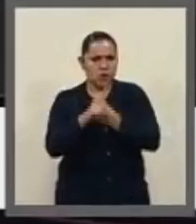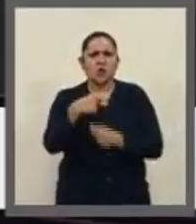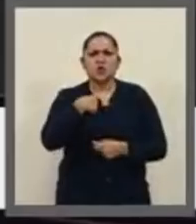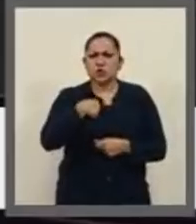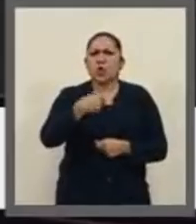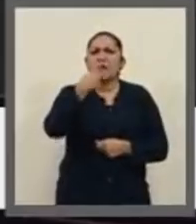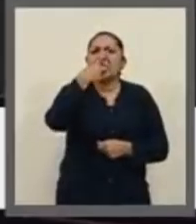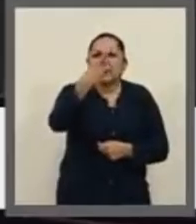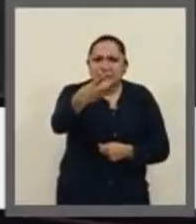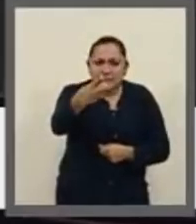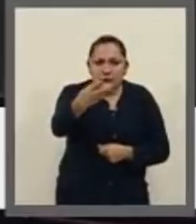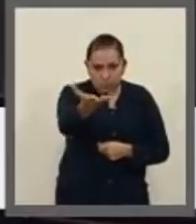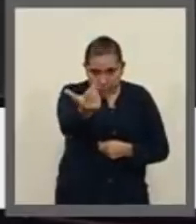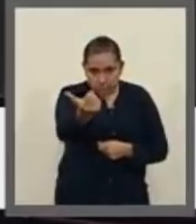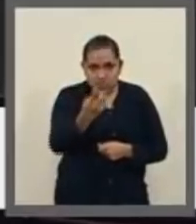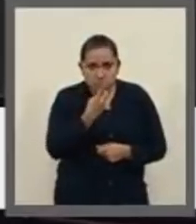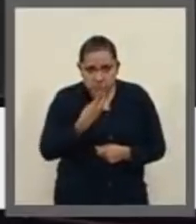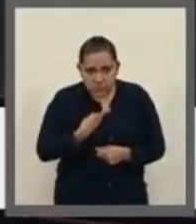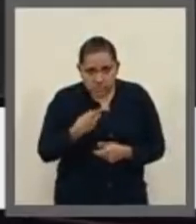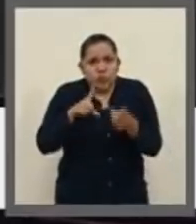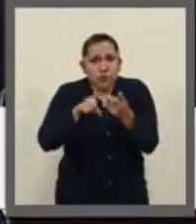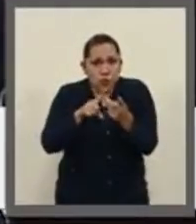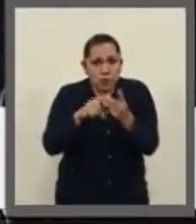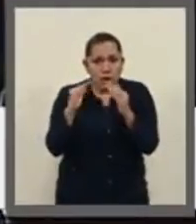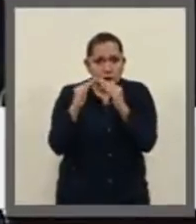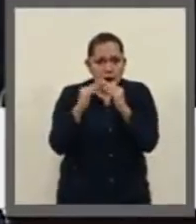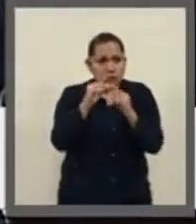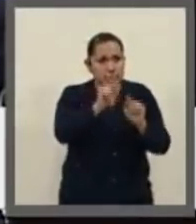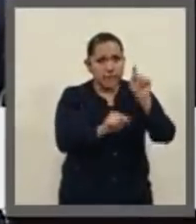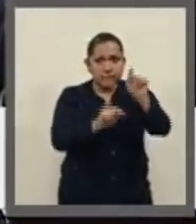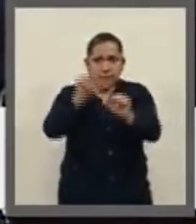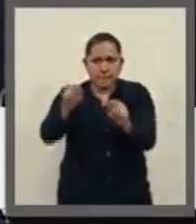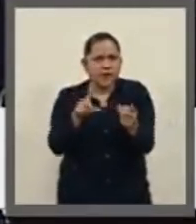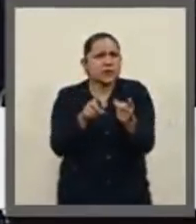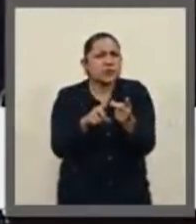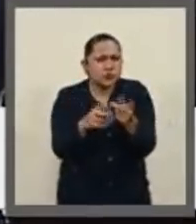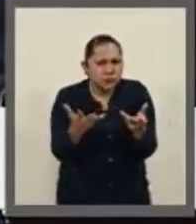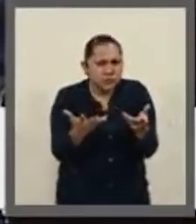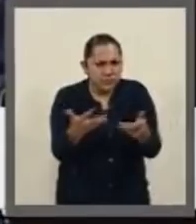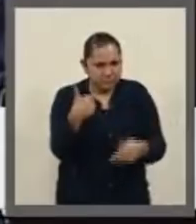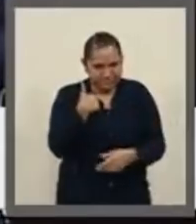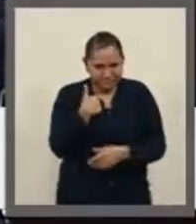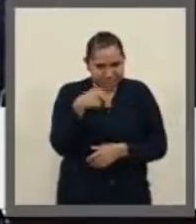a que diera la información de dónde están esas 10.000 viviendas, porque sostengo que no han hecho